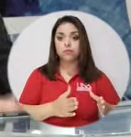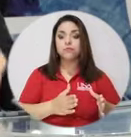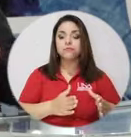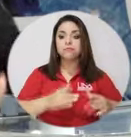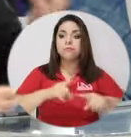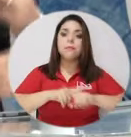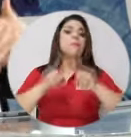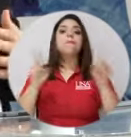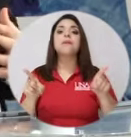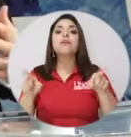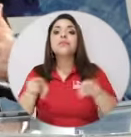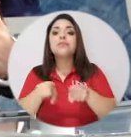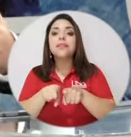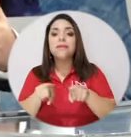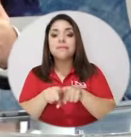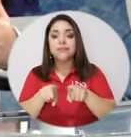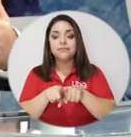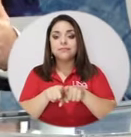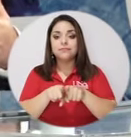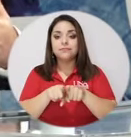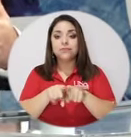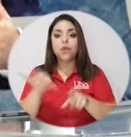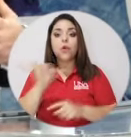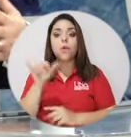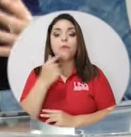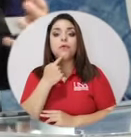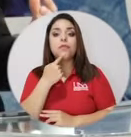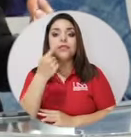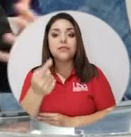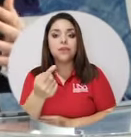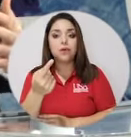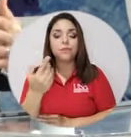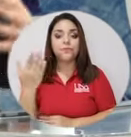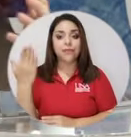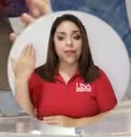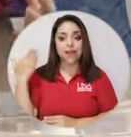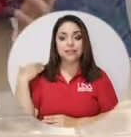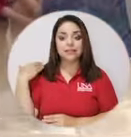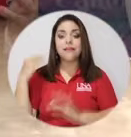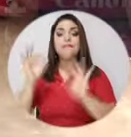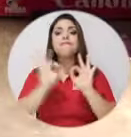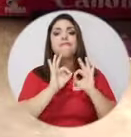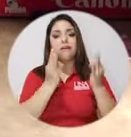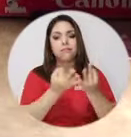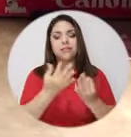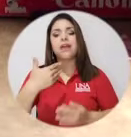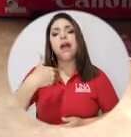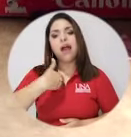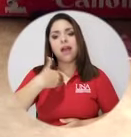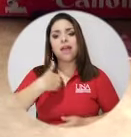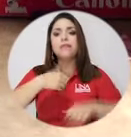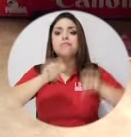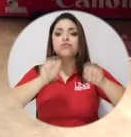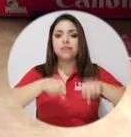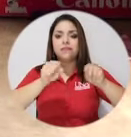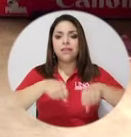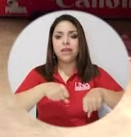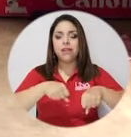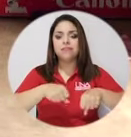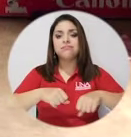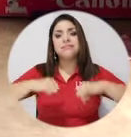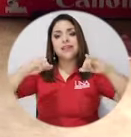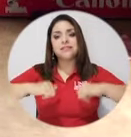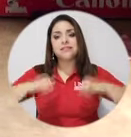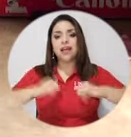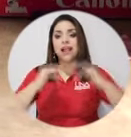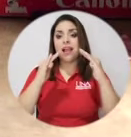docentes, pero también, como decíamos antes, en familias donde los padres tienen la posibilidad de hacer teletrabajo,